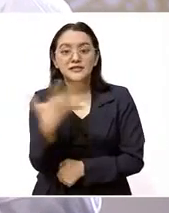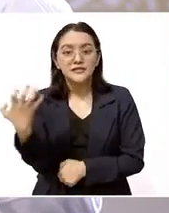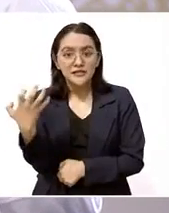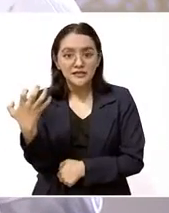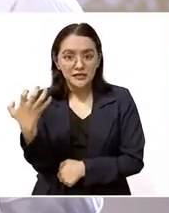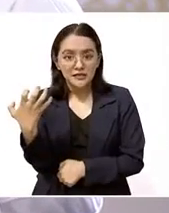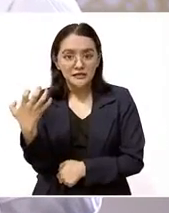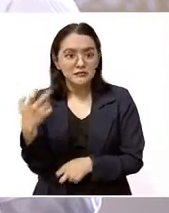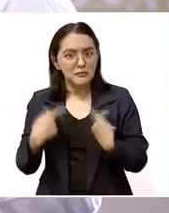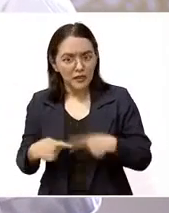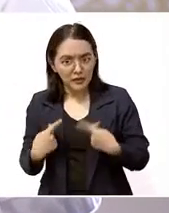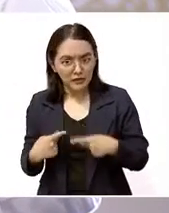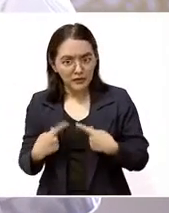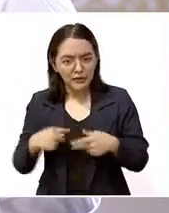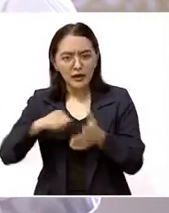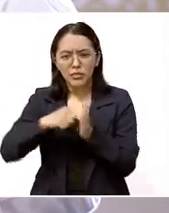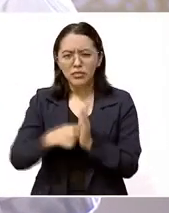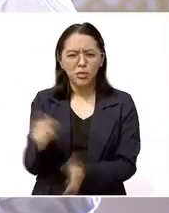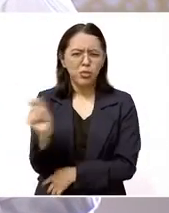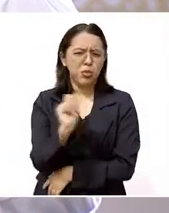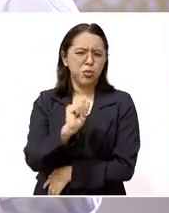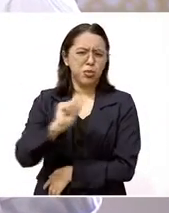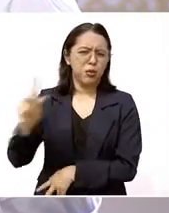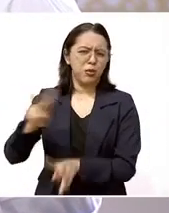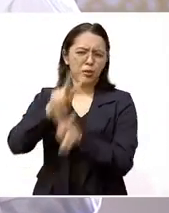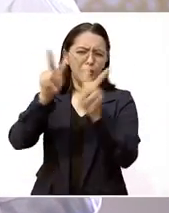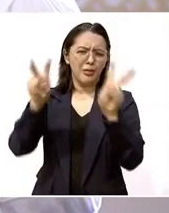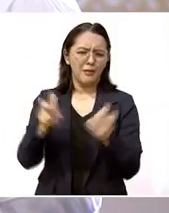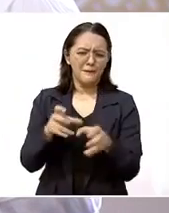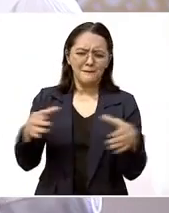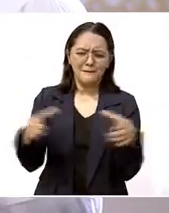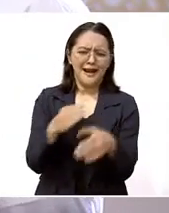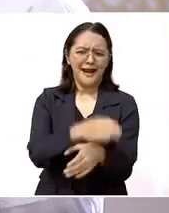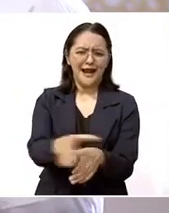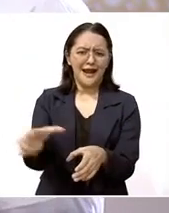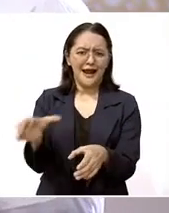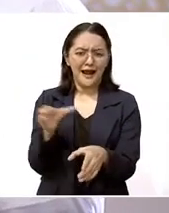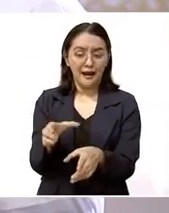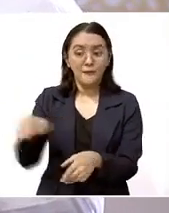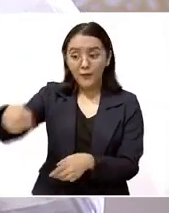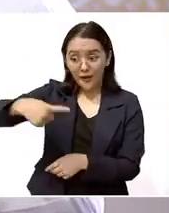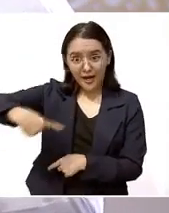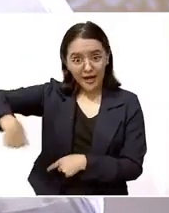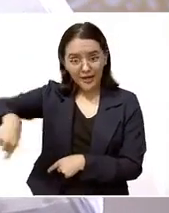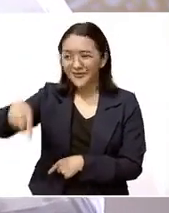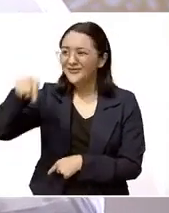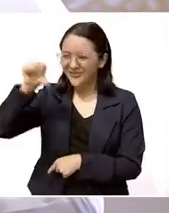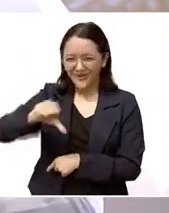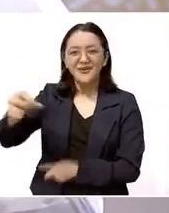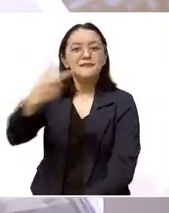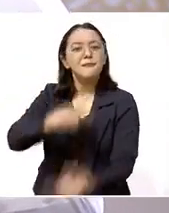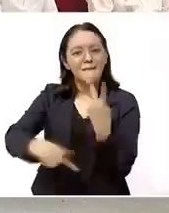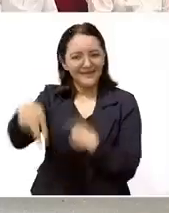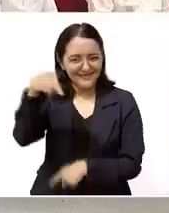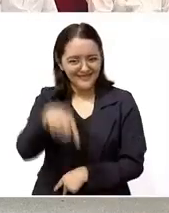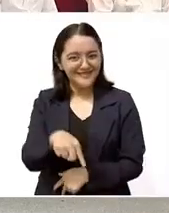es decir, técnicos en el área agrícola, de los cuales algunos se encuentran aquí.